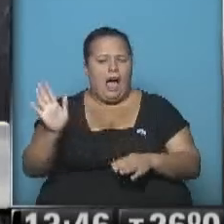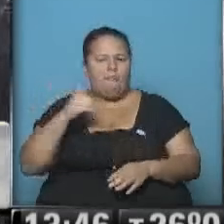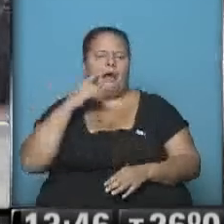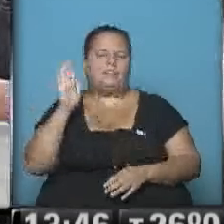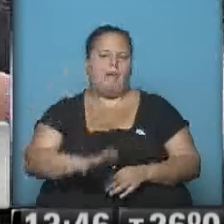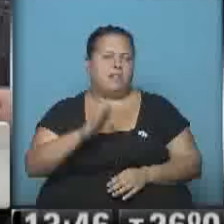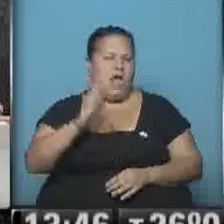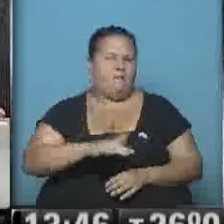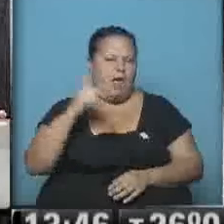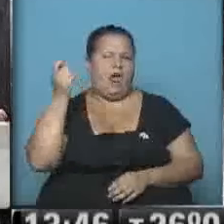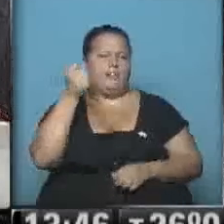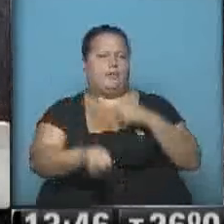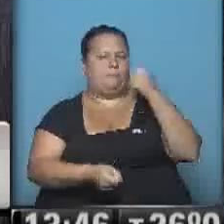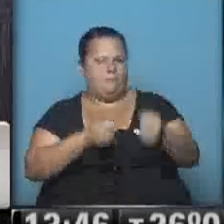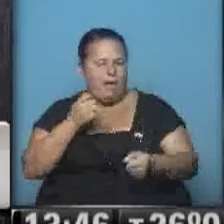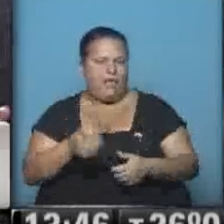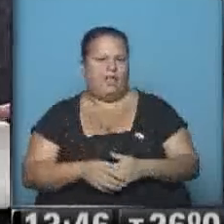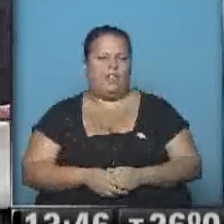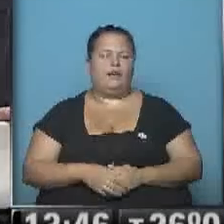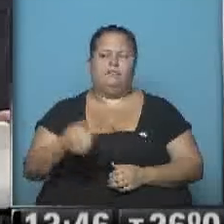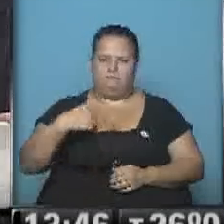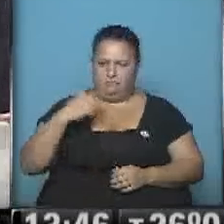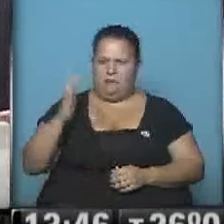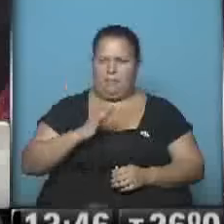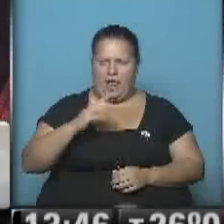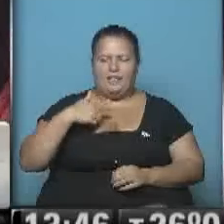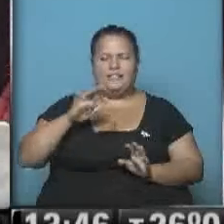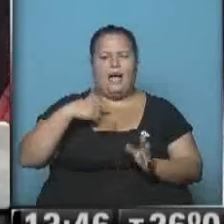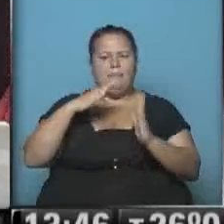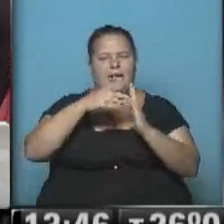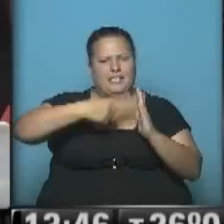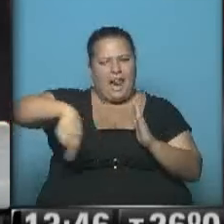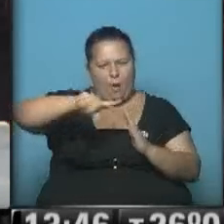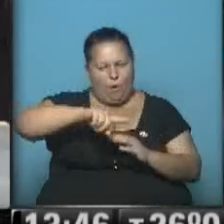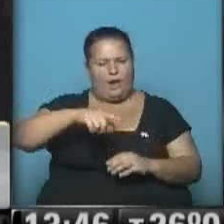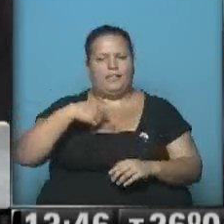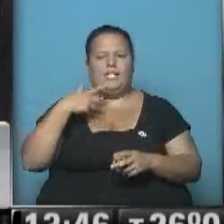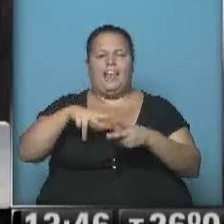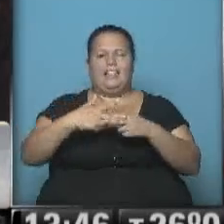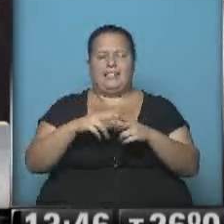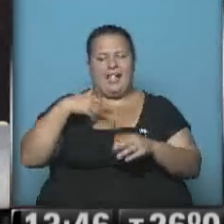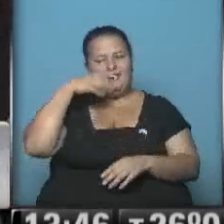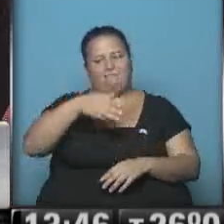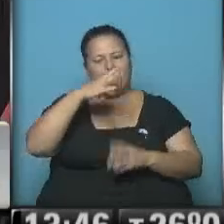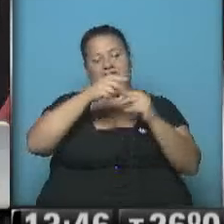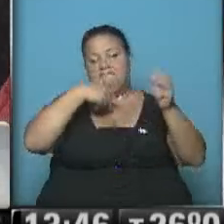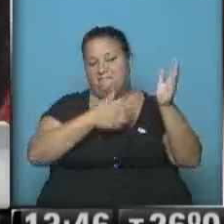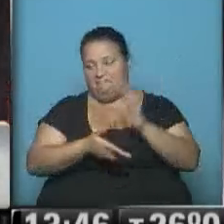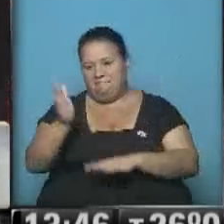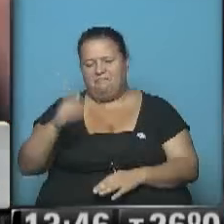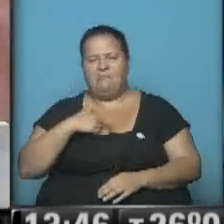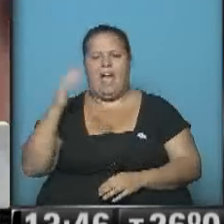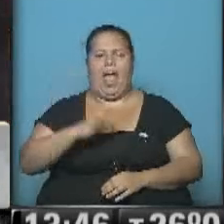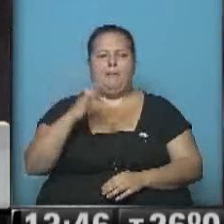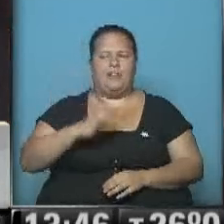amenaza todo, golpea. Y a mí me amenazó cuando estaba a la vuelta de mi casa, salía de un taller que iba yo. Me